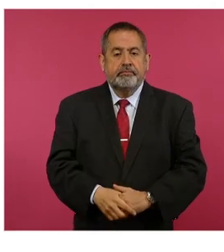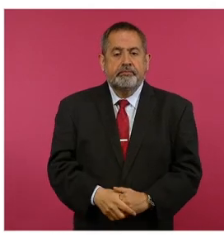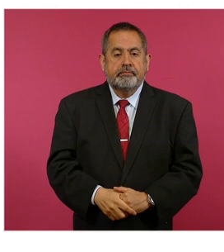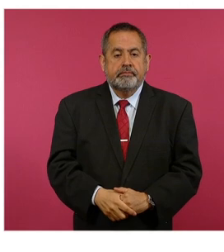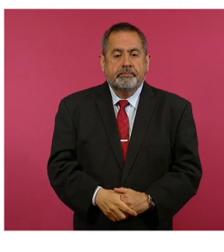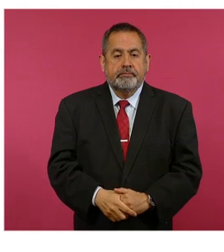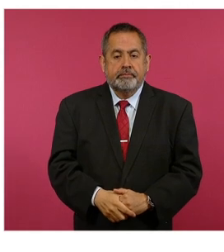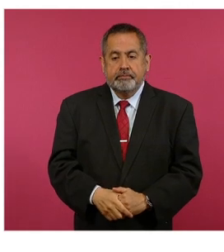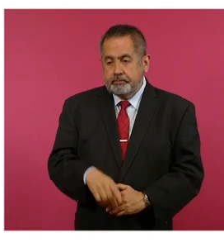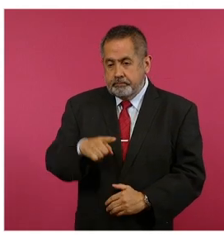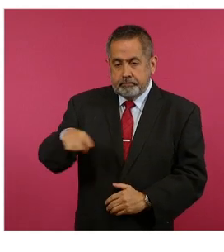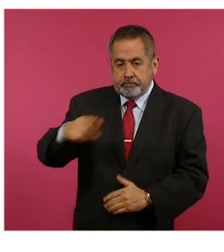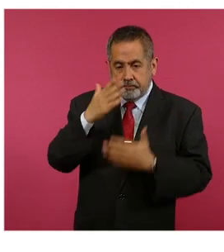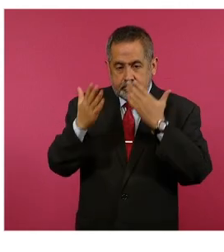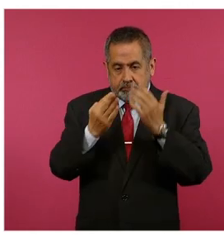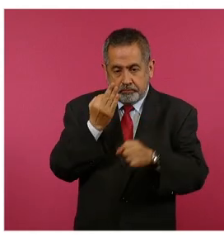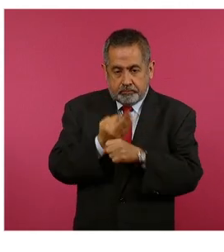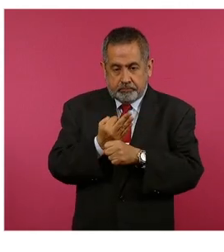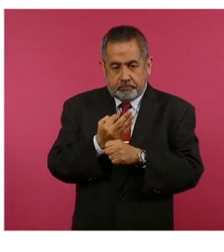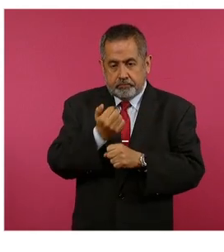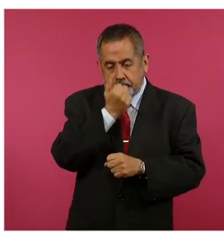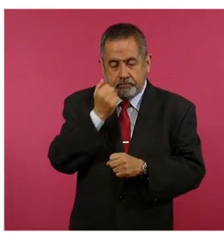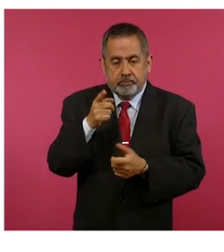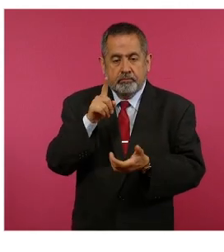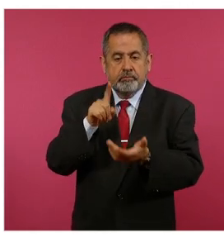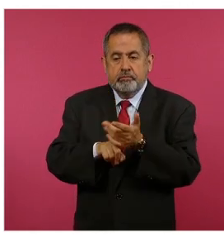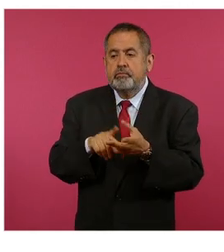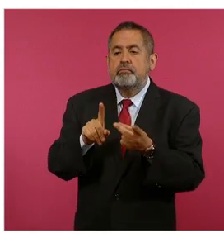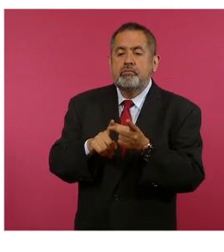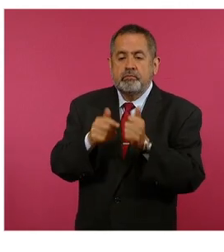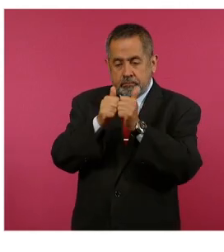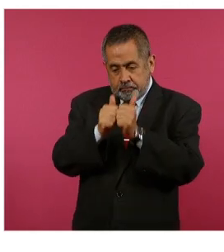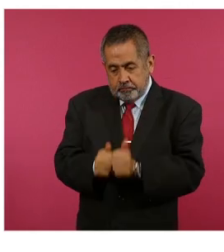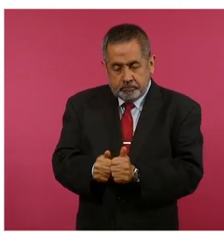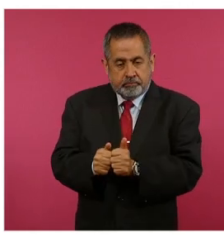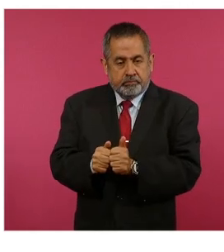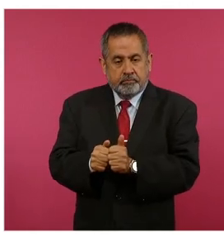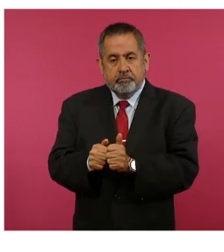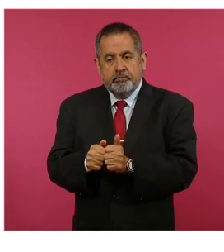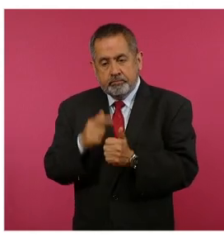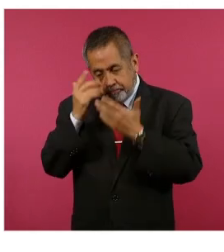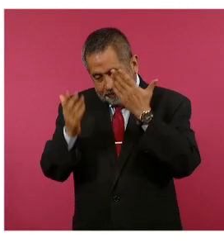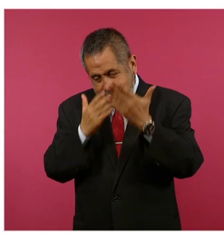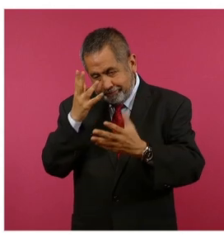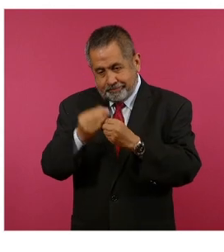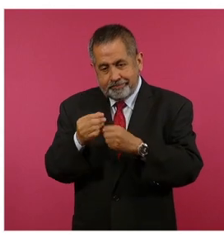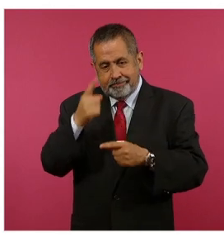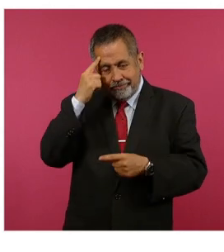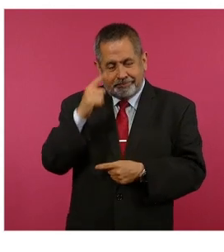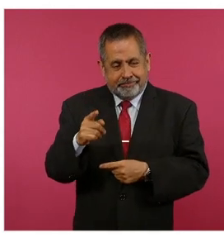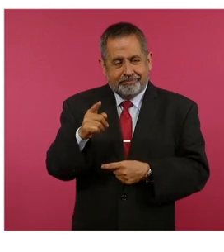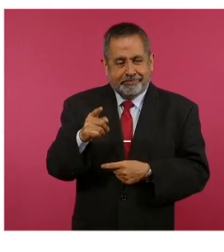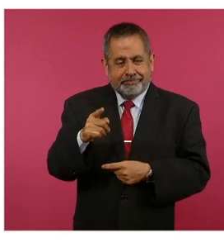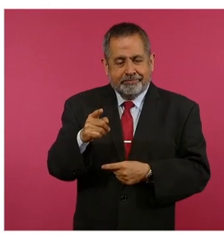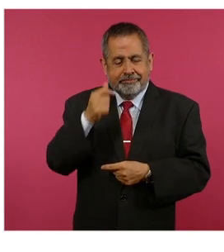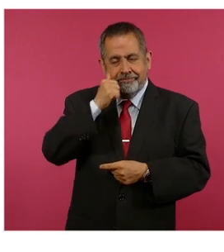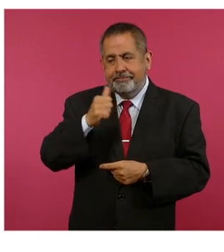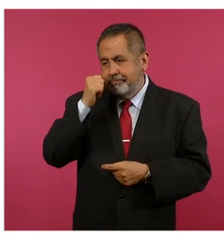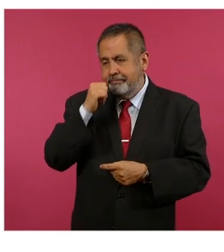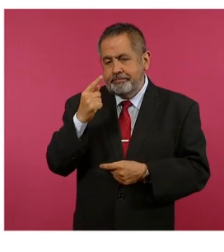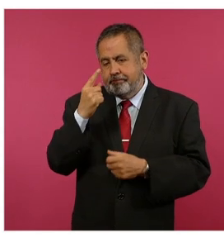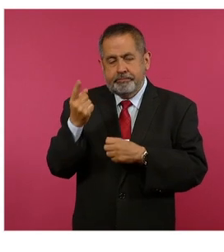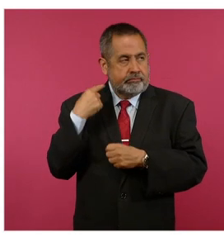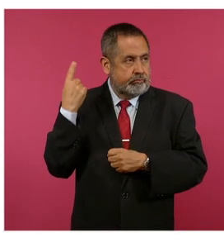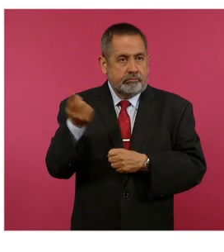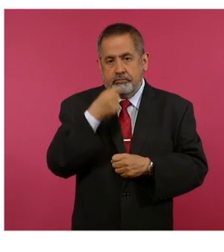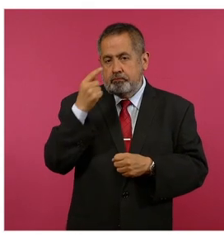para los alumnos, es el internado. El internado médico de pregrado se ha asignado, como en todas